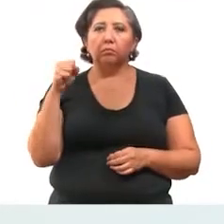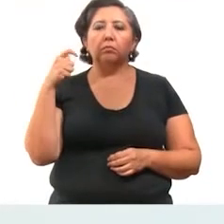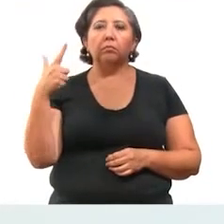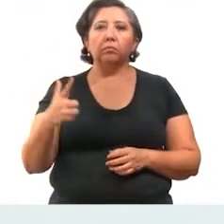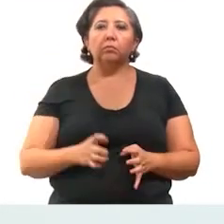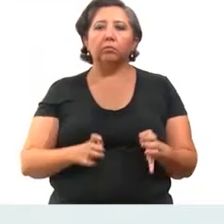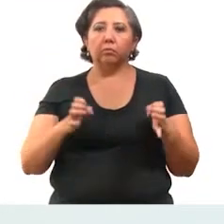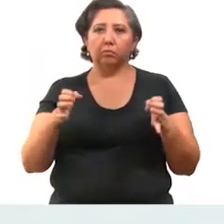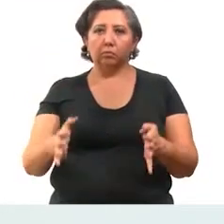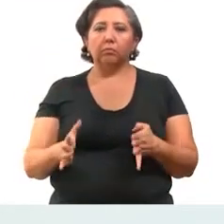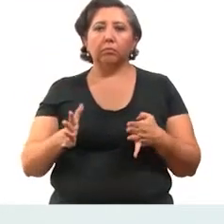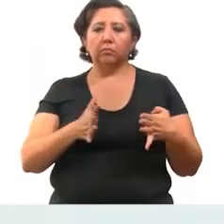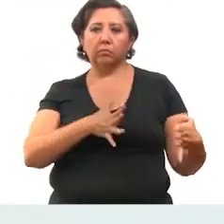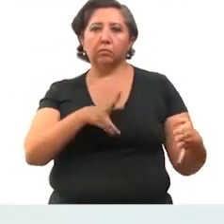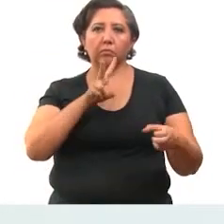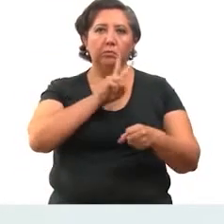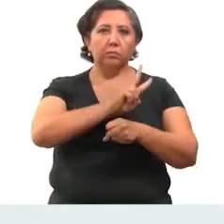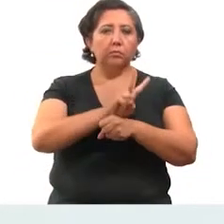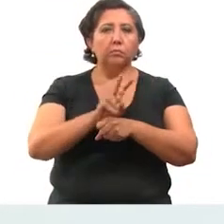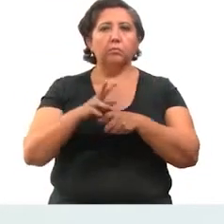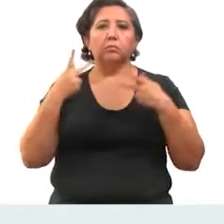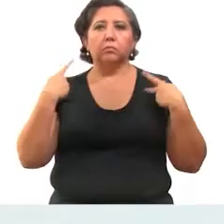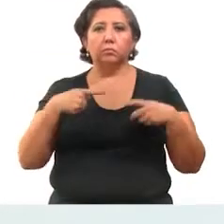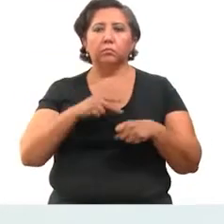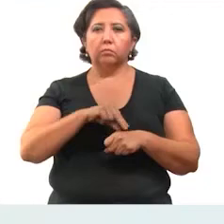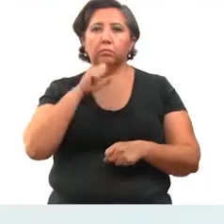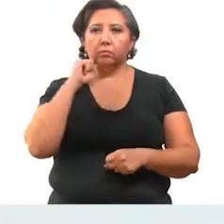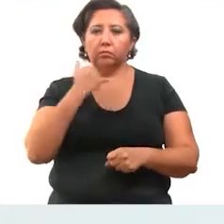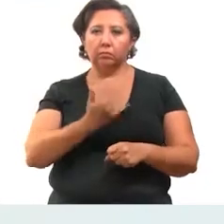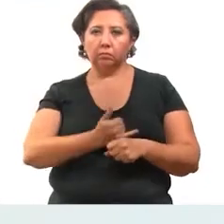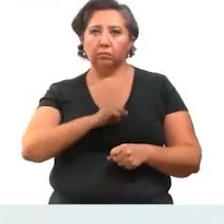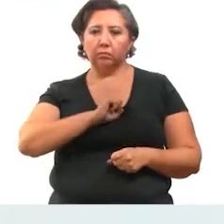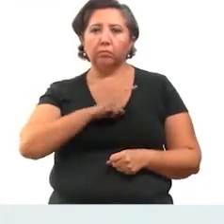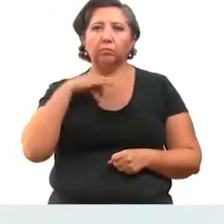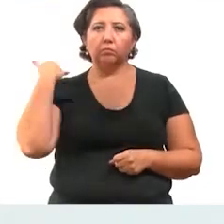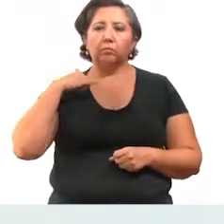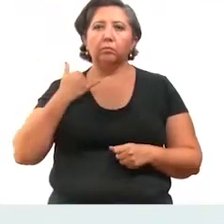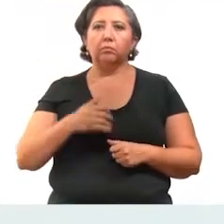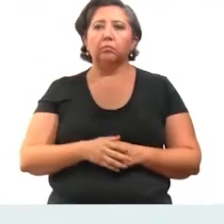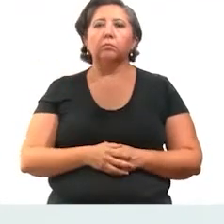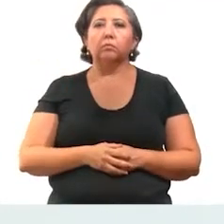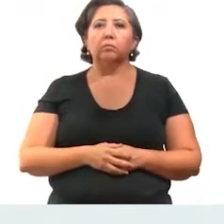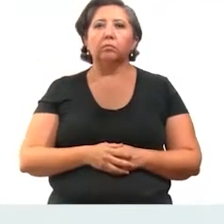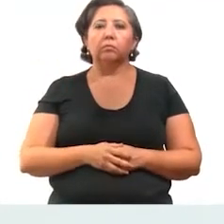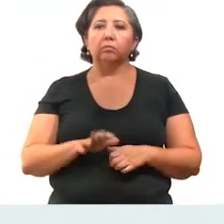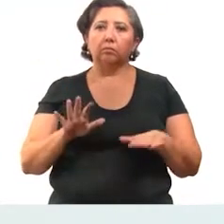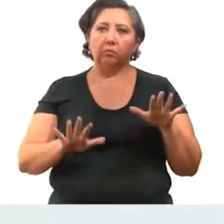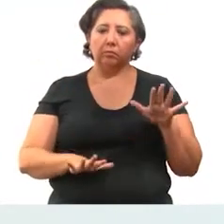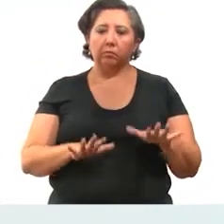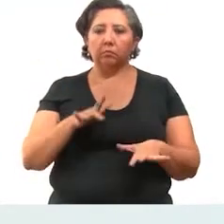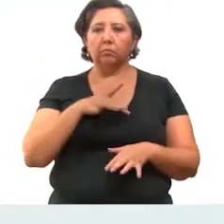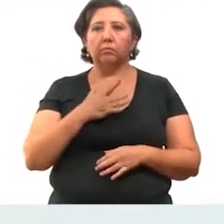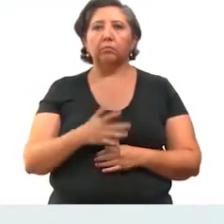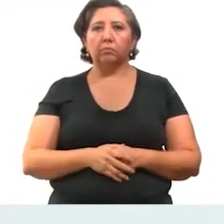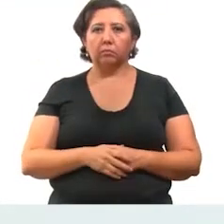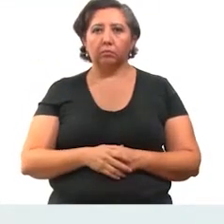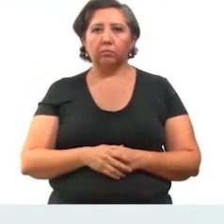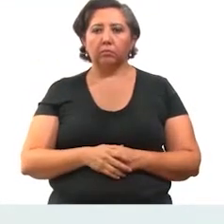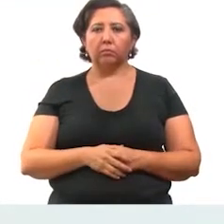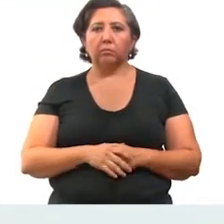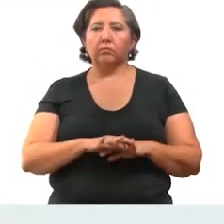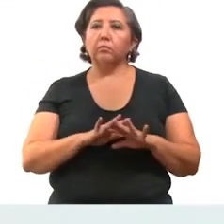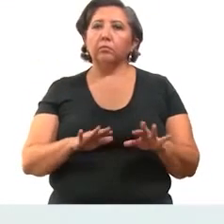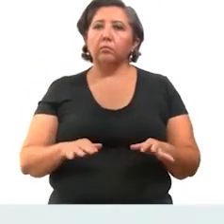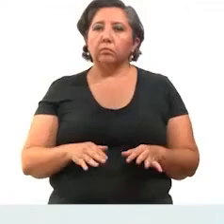5.167 están estables, aislados y monitoreados por personal médico de la Secretaría de Salud de Yucatán. Presentan síntomas